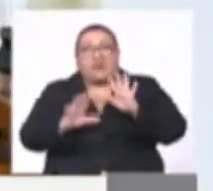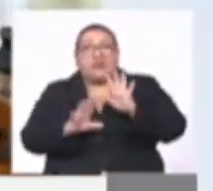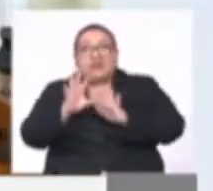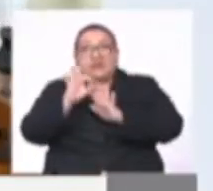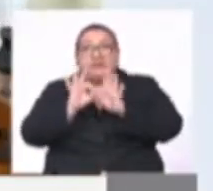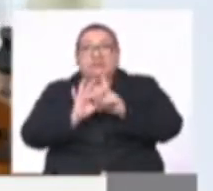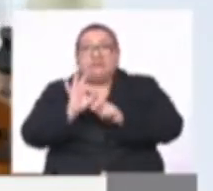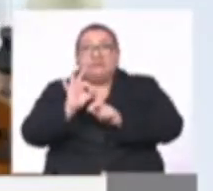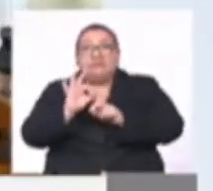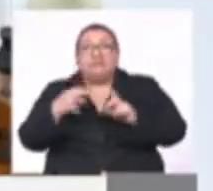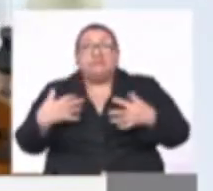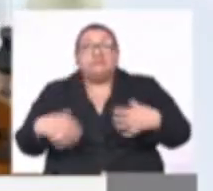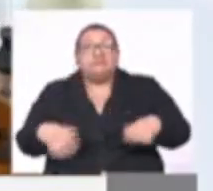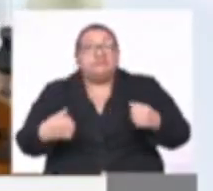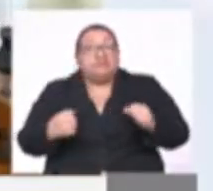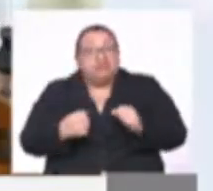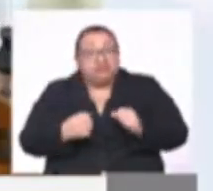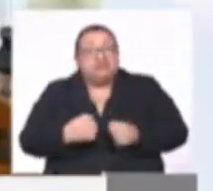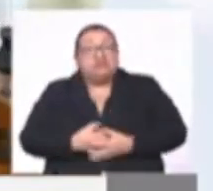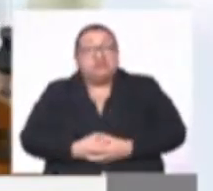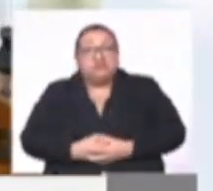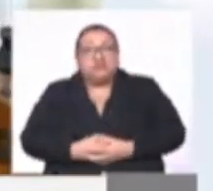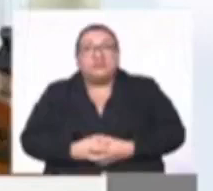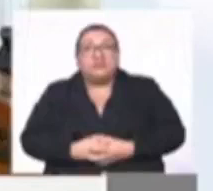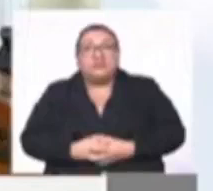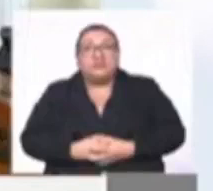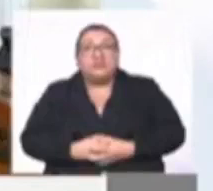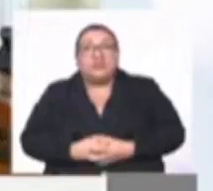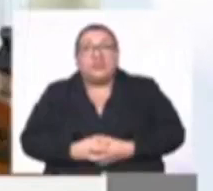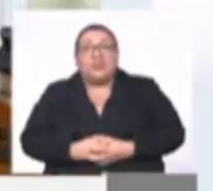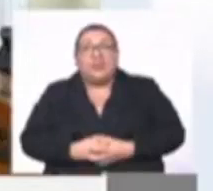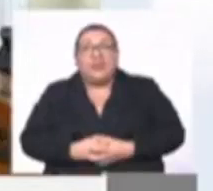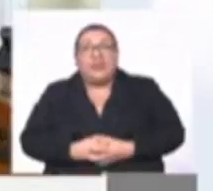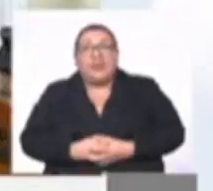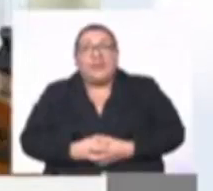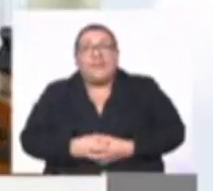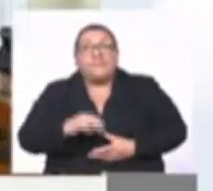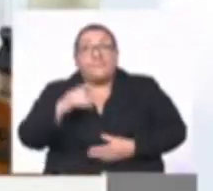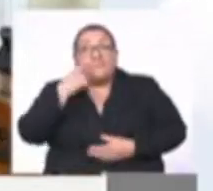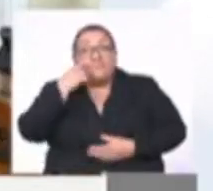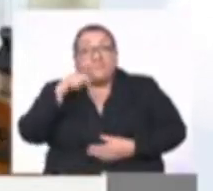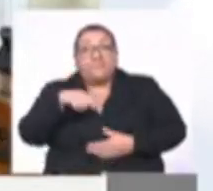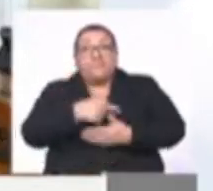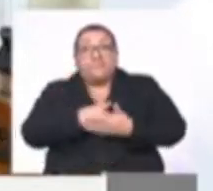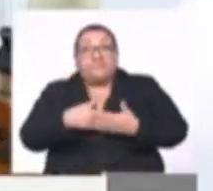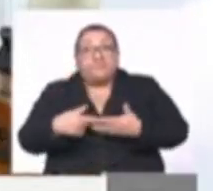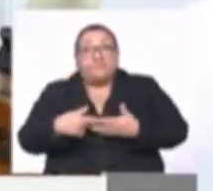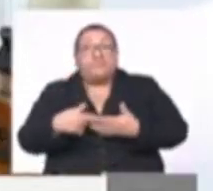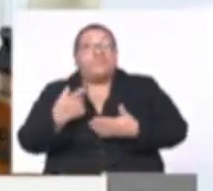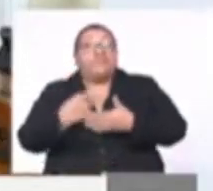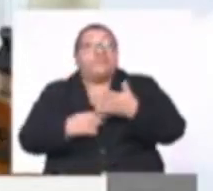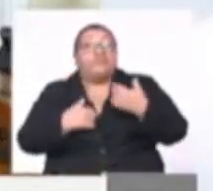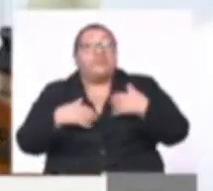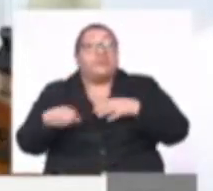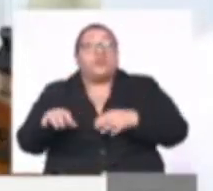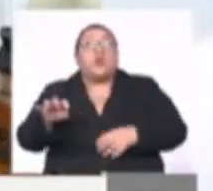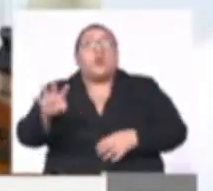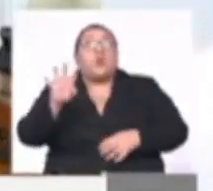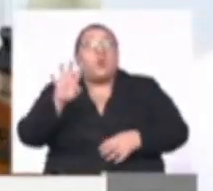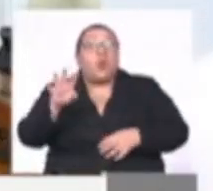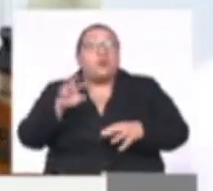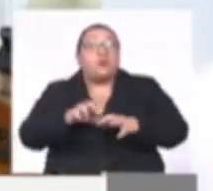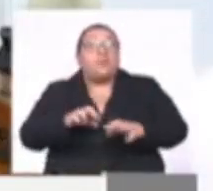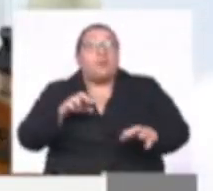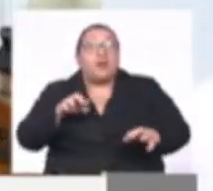grados de temperaturas, un poco de frío, mi estimado César, amigos televidentes. Y ojo, esta semana se espera la realización de 4